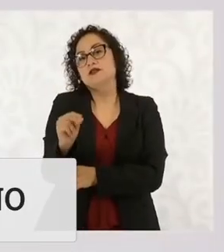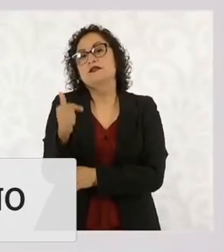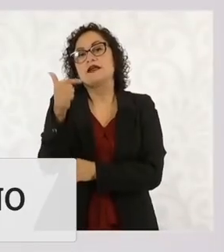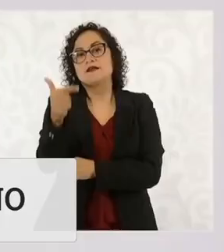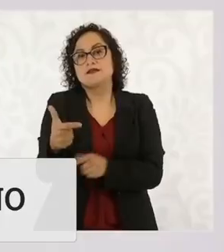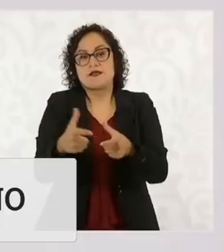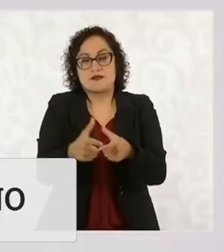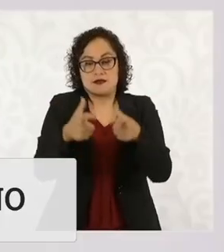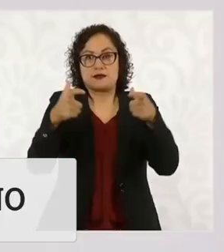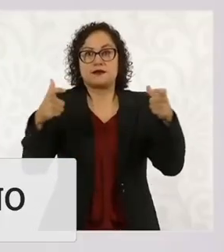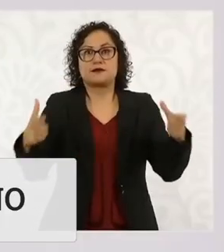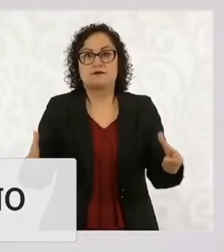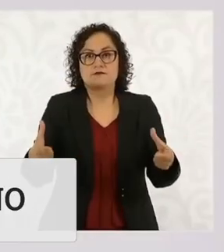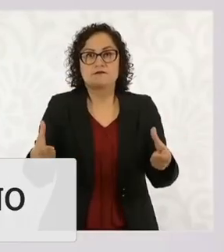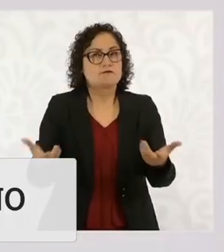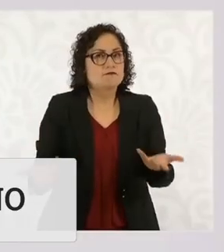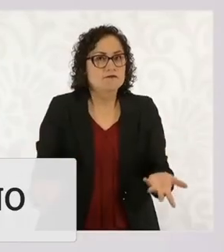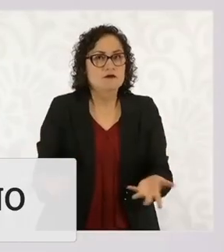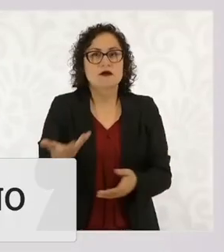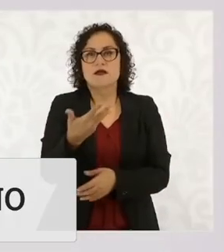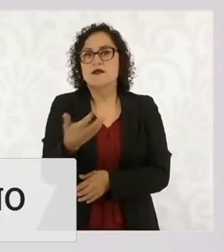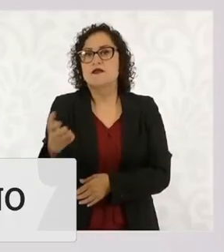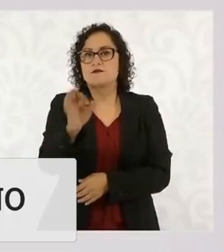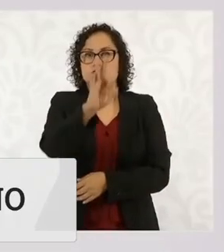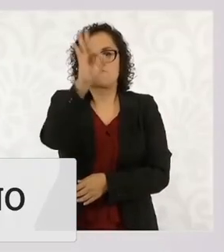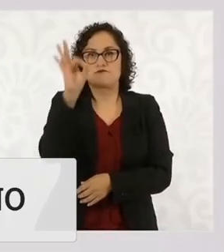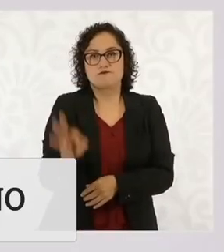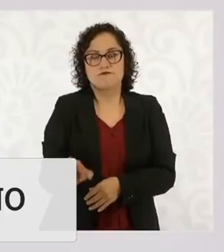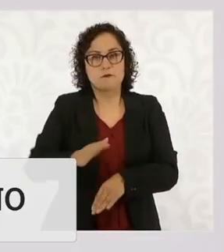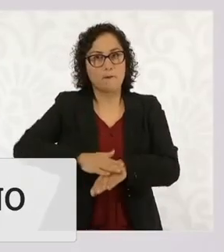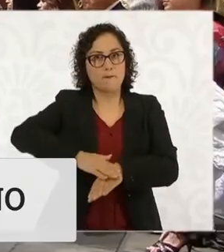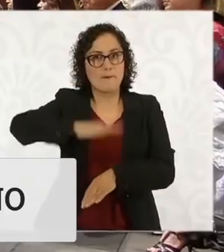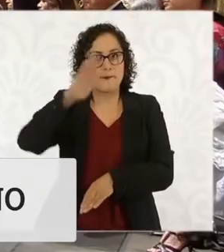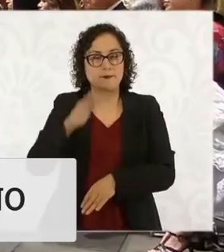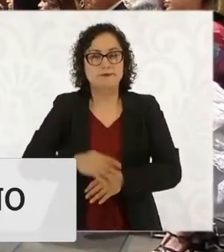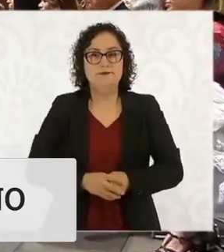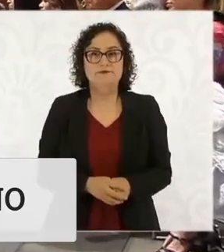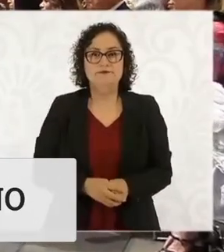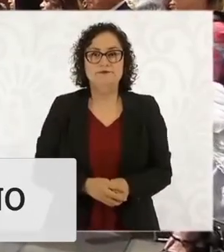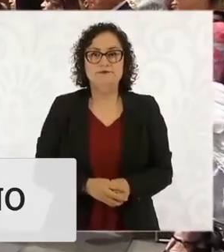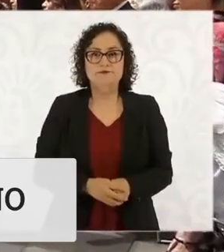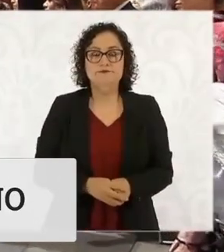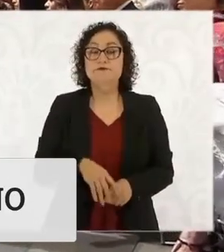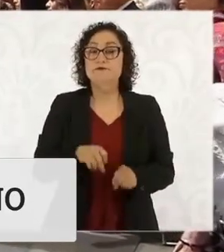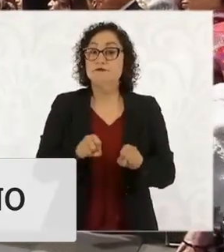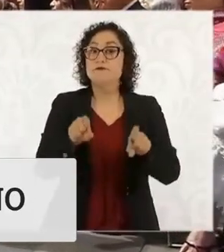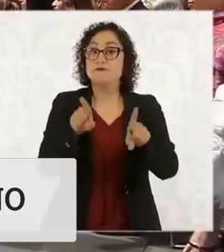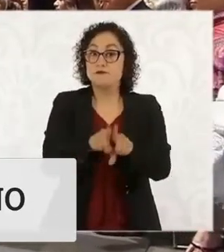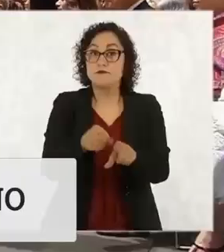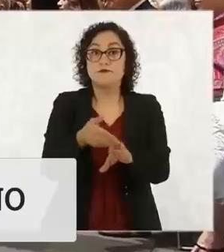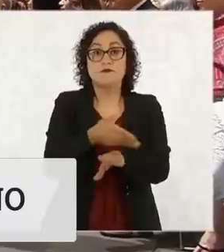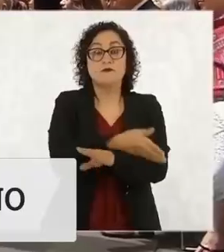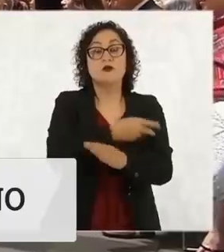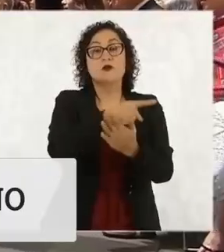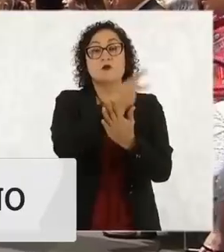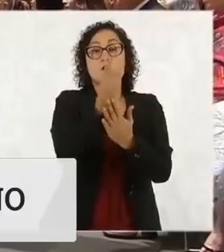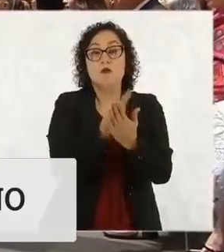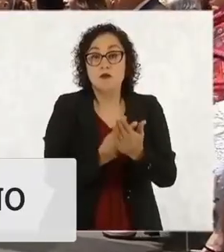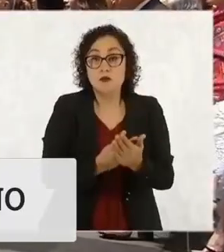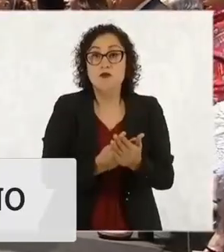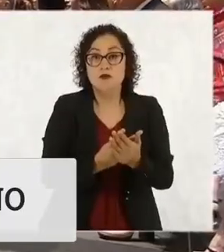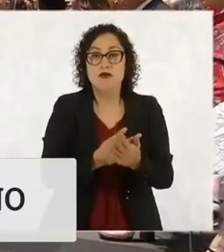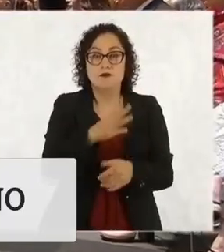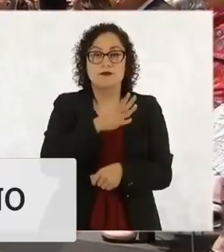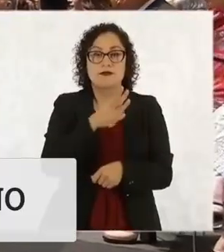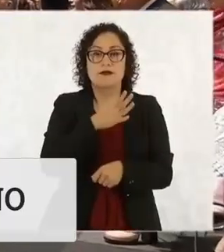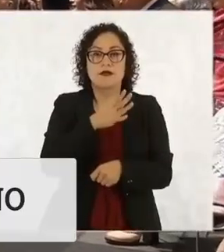3.387, un aumento del 500%. Pusimos en marcha el programa Rutas de